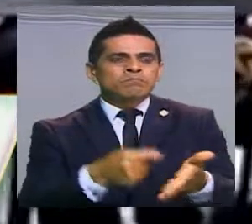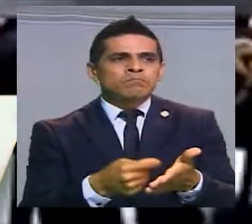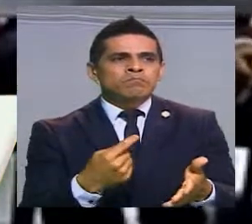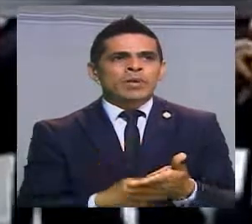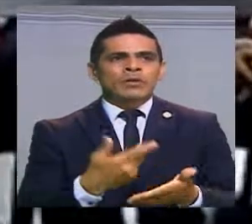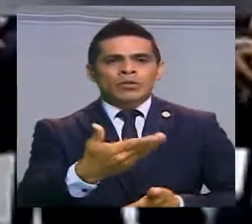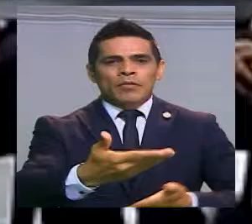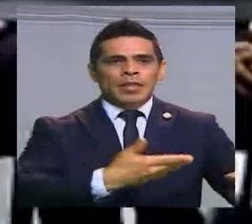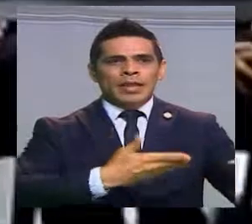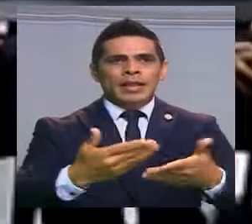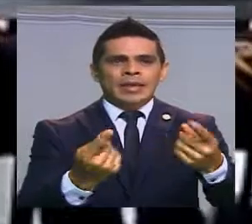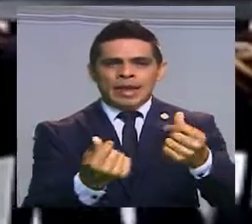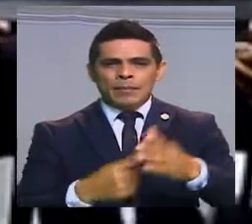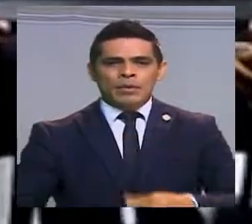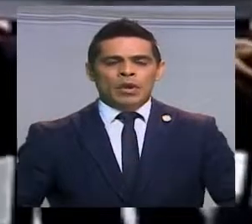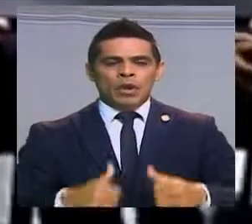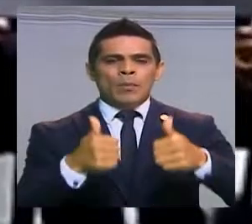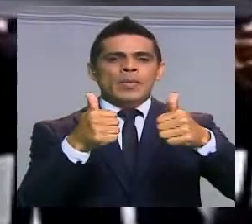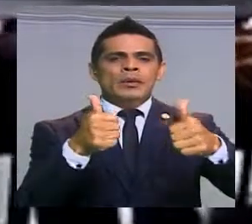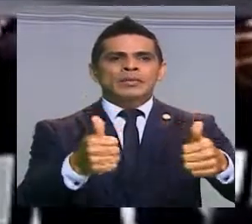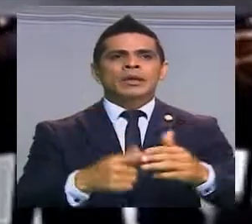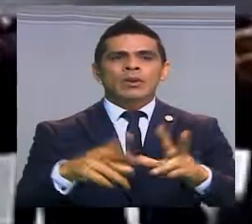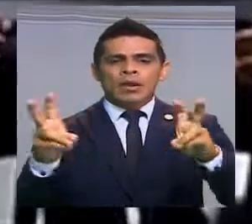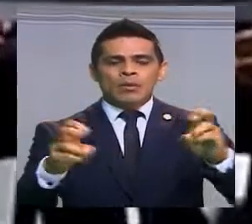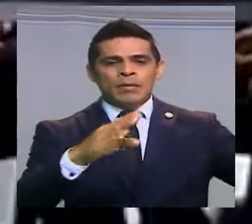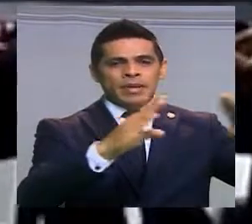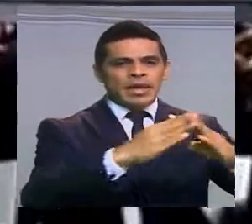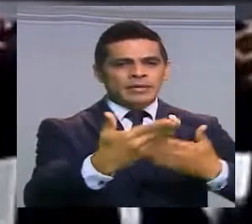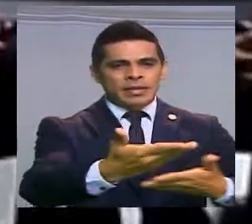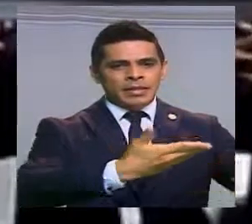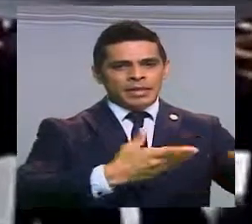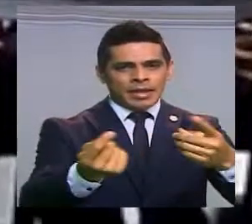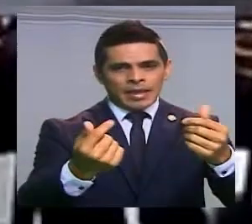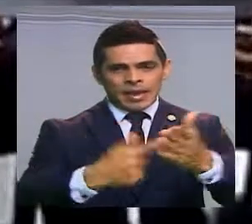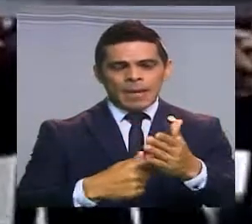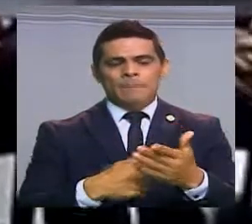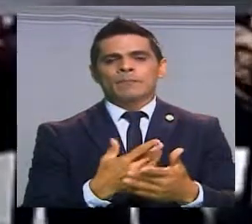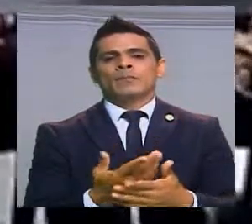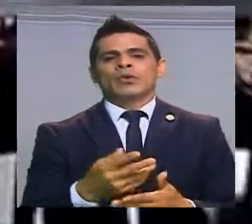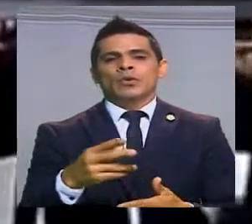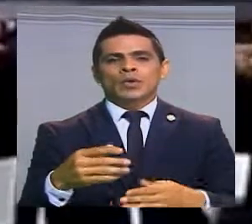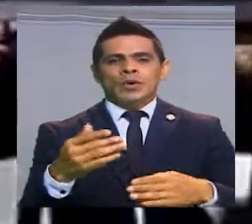monetario tras el inicio de las operaciones de las casas de cambio en las zonas fronterizas.